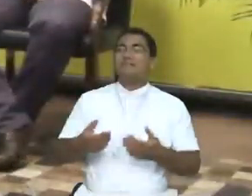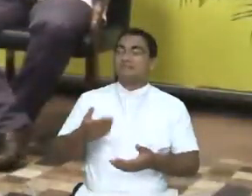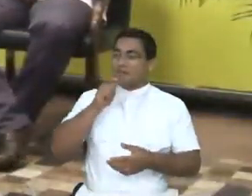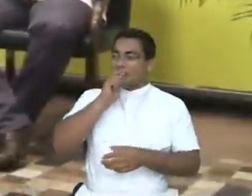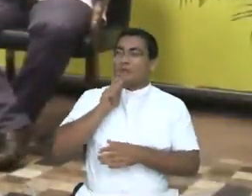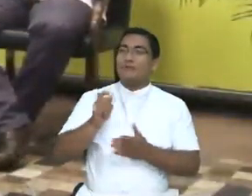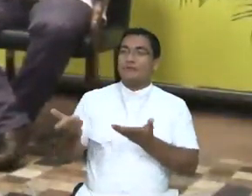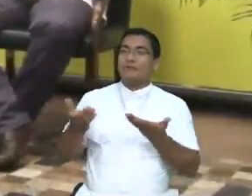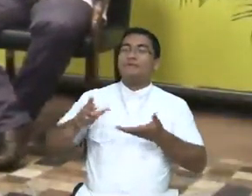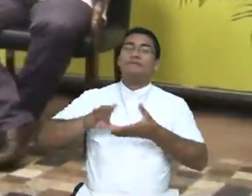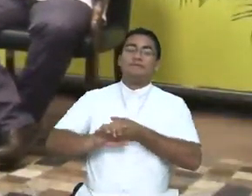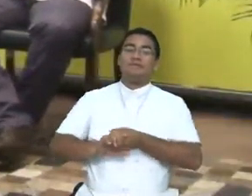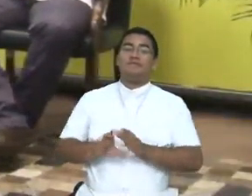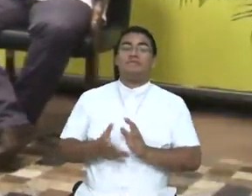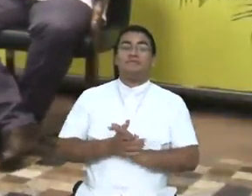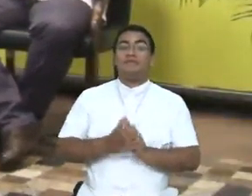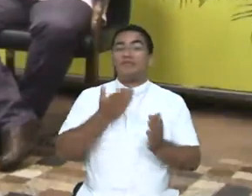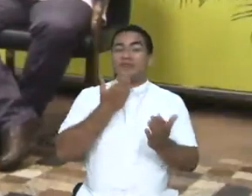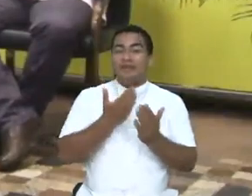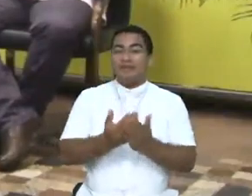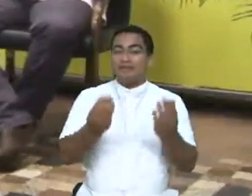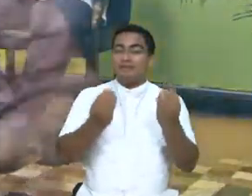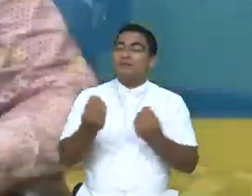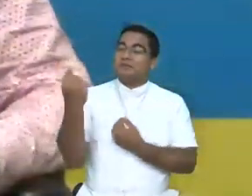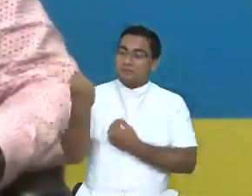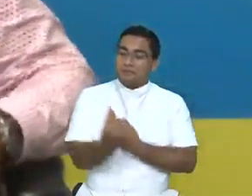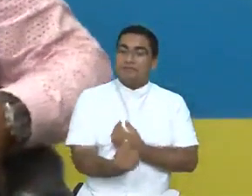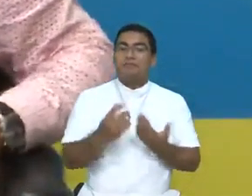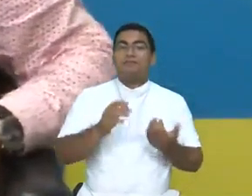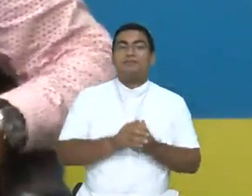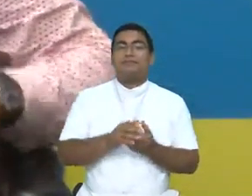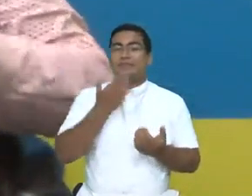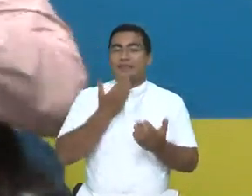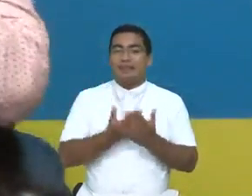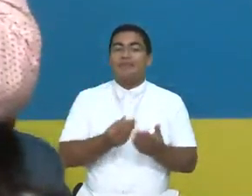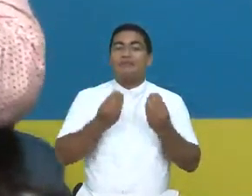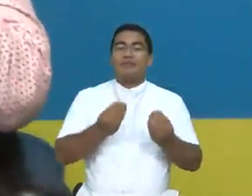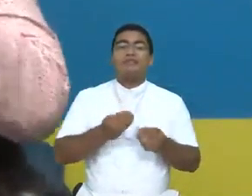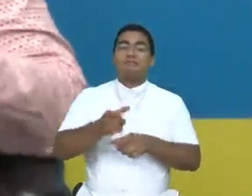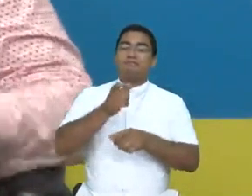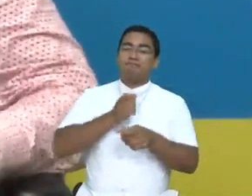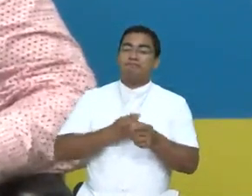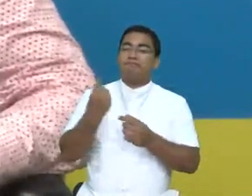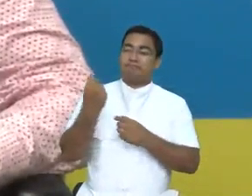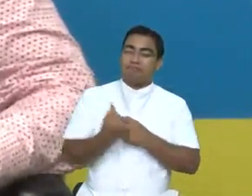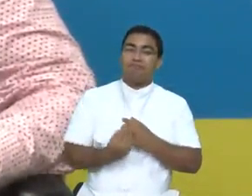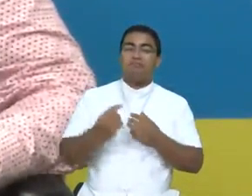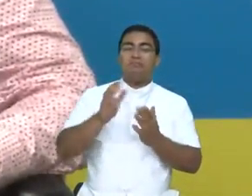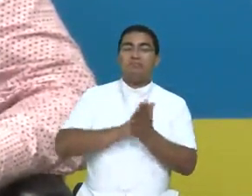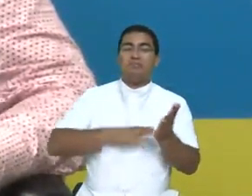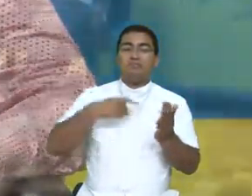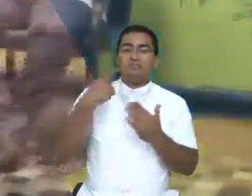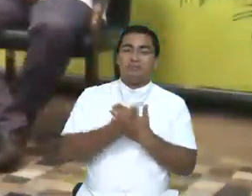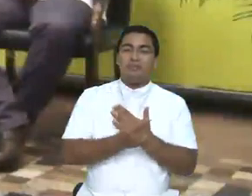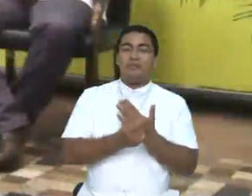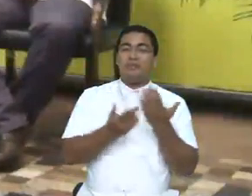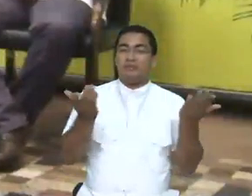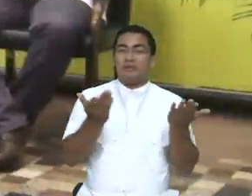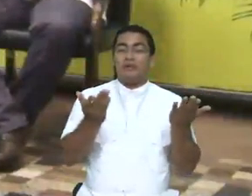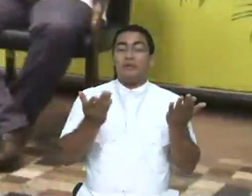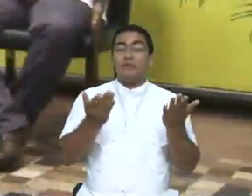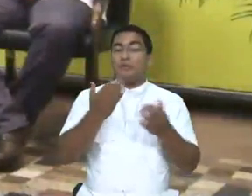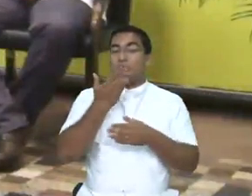Bueno, gracias por venir. No, gracias a ustedes por invitarnos a tan prestigioso programa y de gran audiencia aquí en